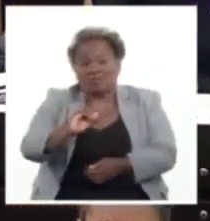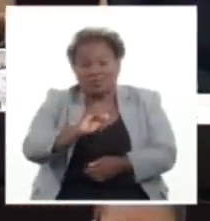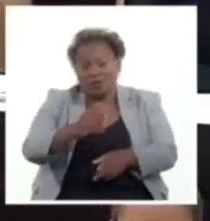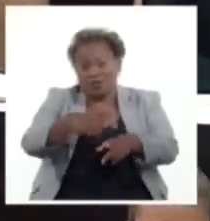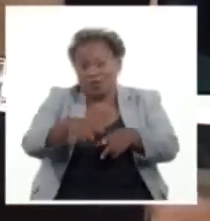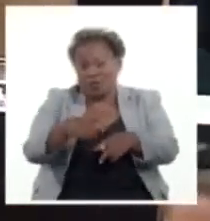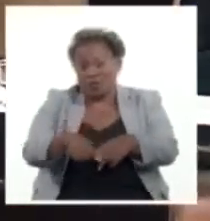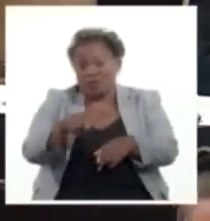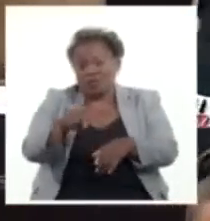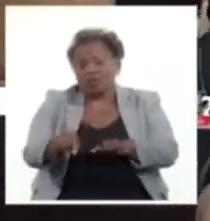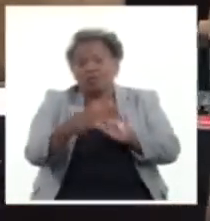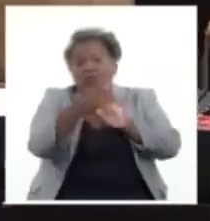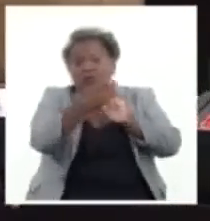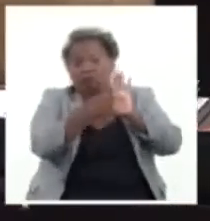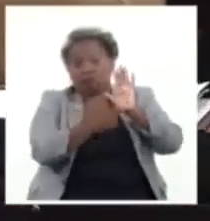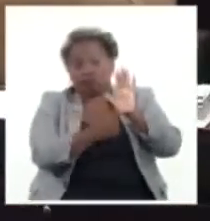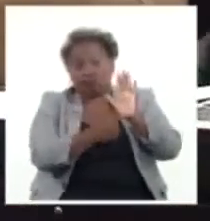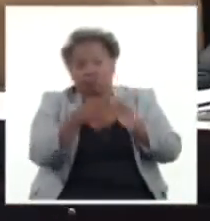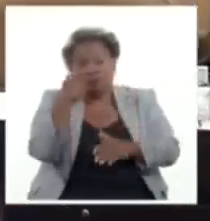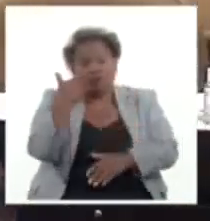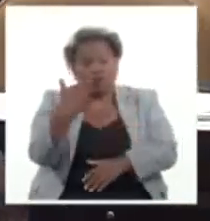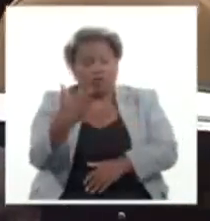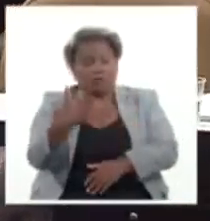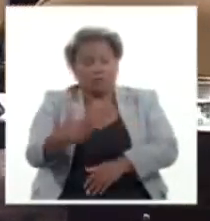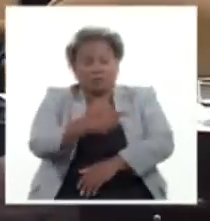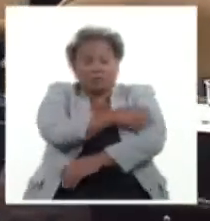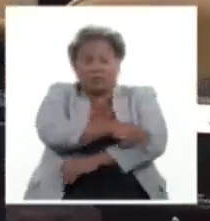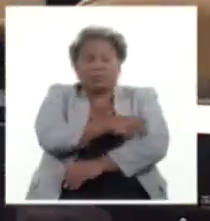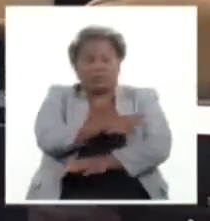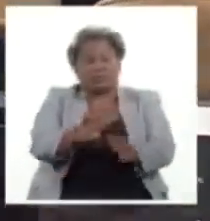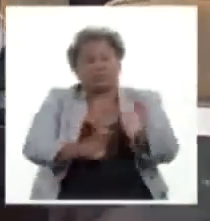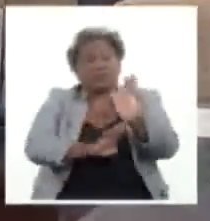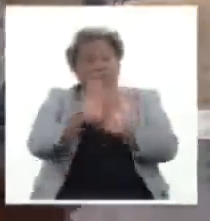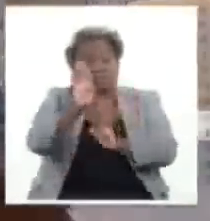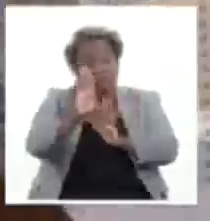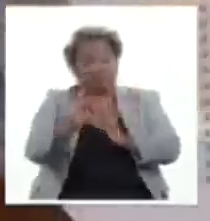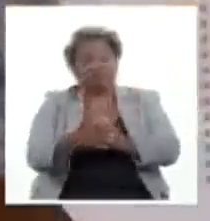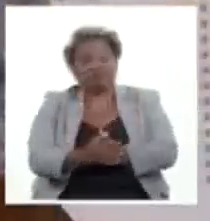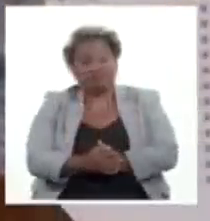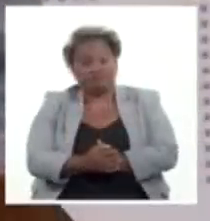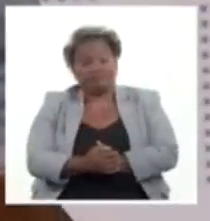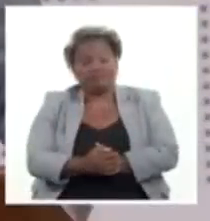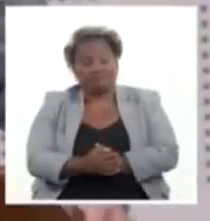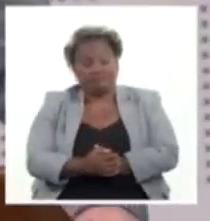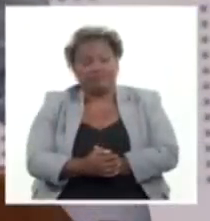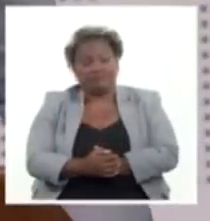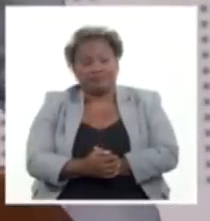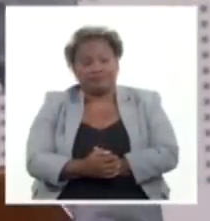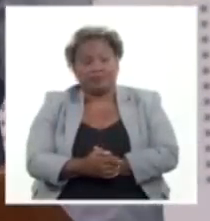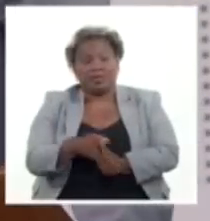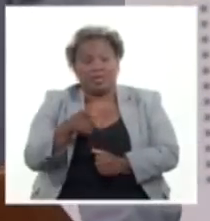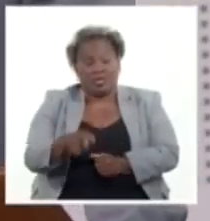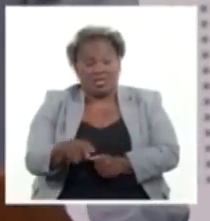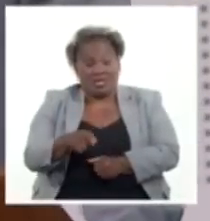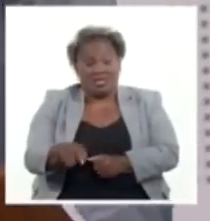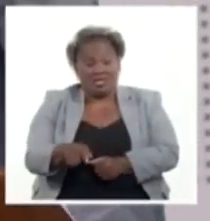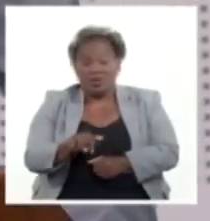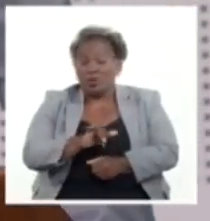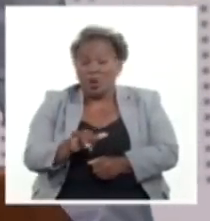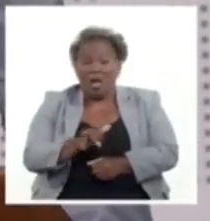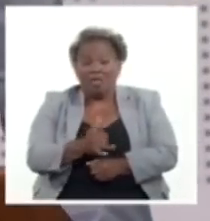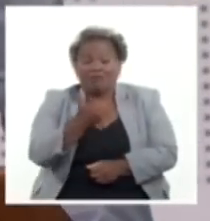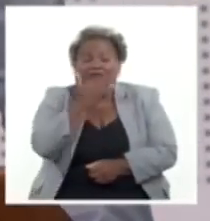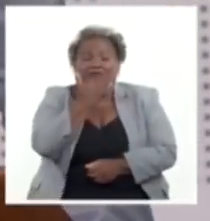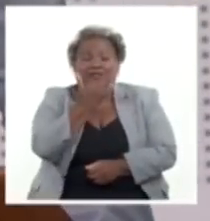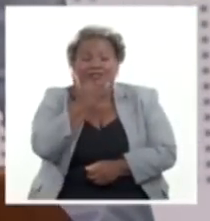requerimientos esenciales de los países en desarrollo. Es un escenario amenazado además por